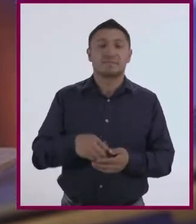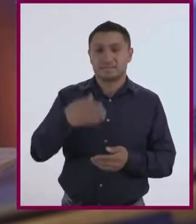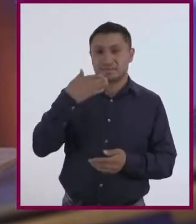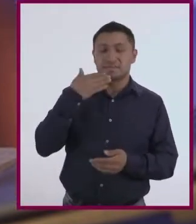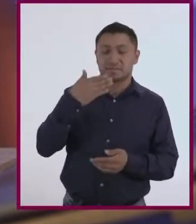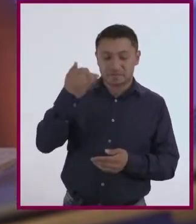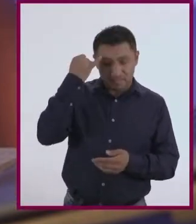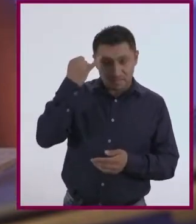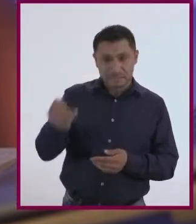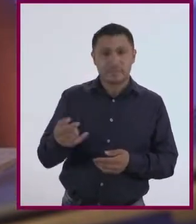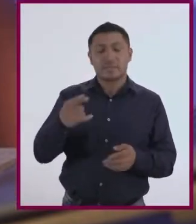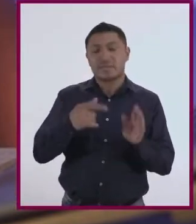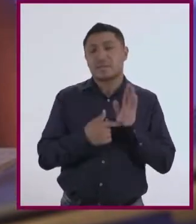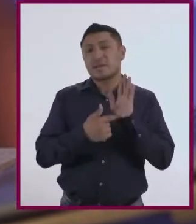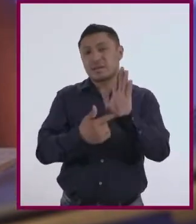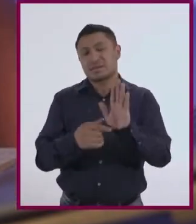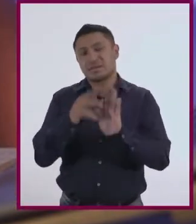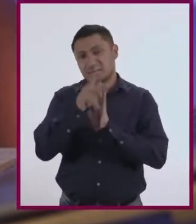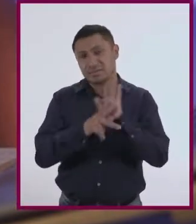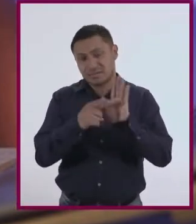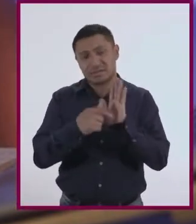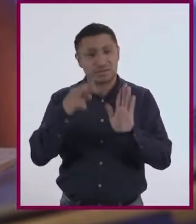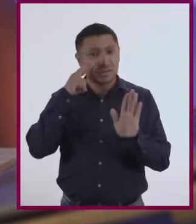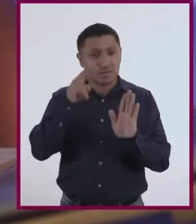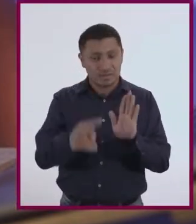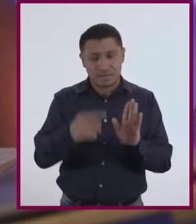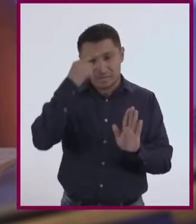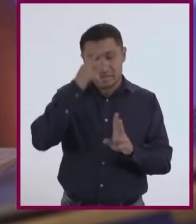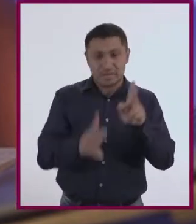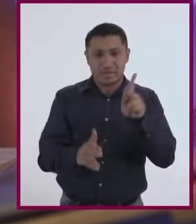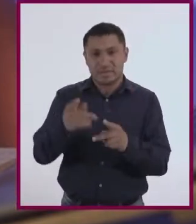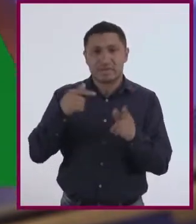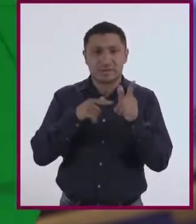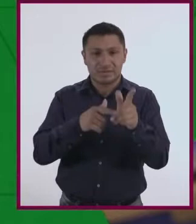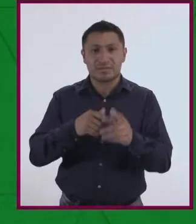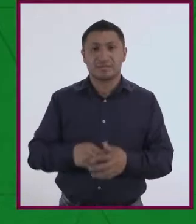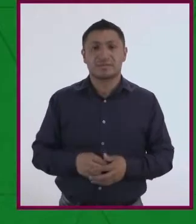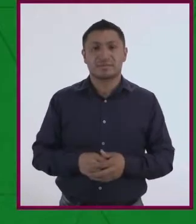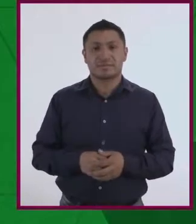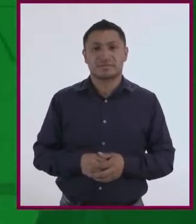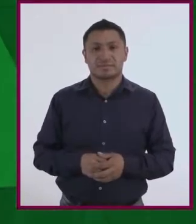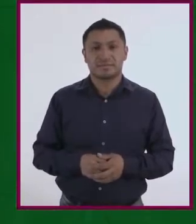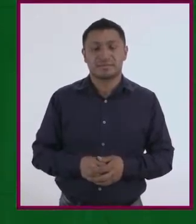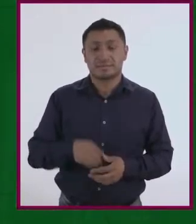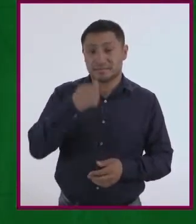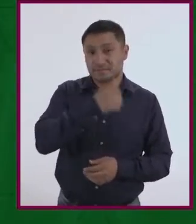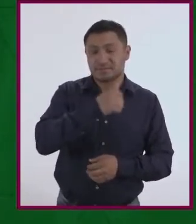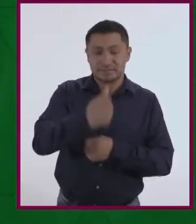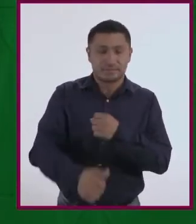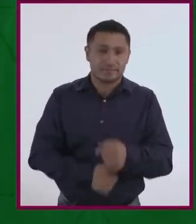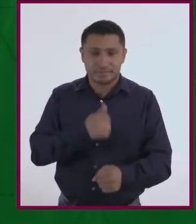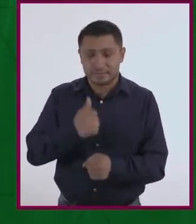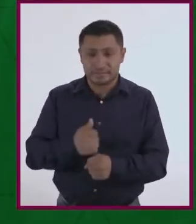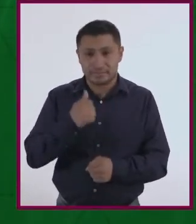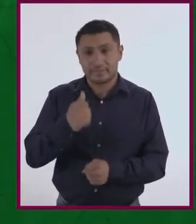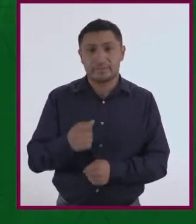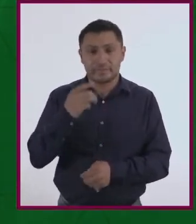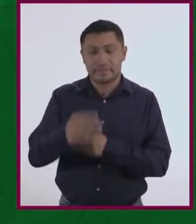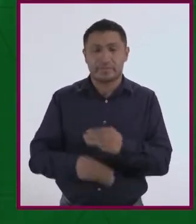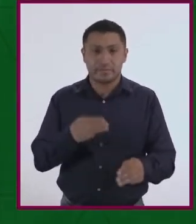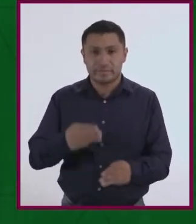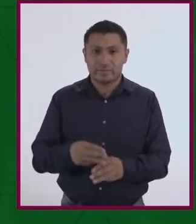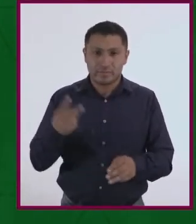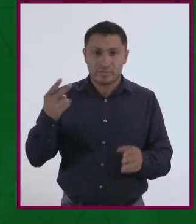genial. Les invito a ver la siguiente cápsula y seguir platicando con Gerardo. Cada año en el mundo se producen más